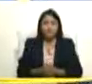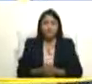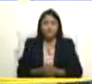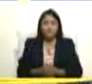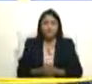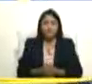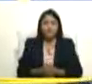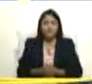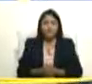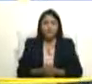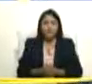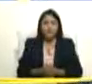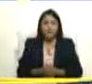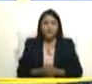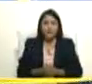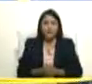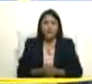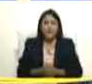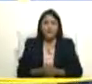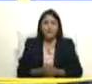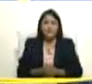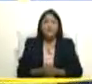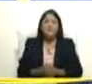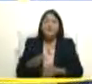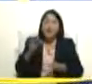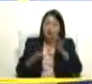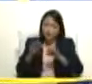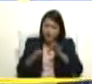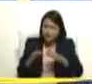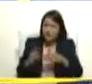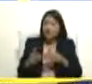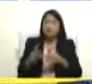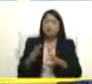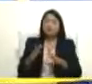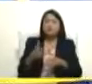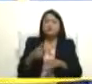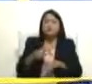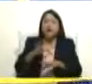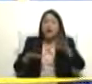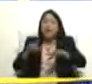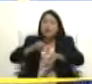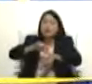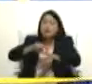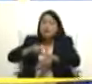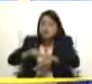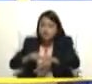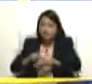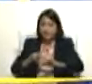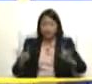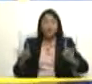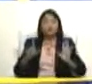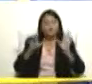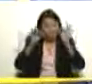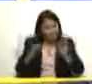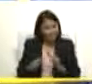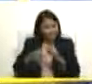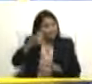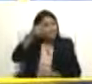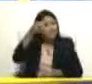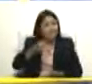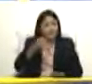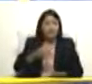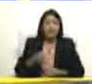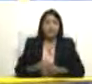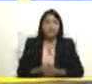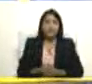donde estén. La justicia puede tardar. Tiene sus caminos engorrosos, pero al final llega, en